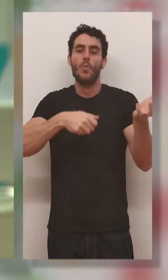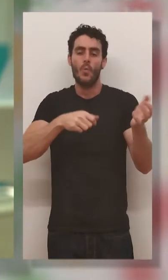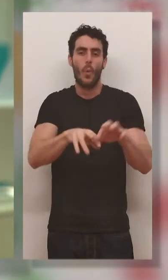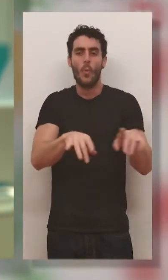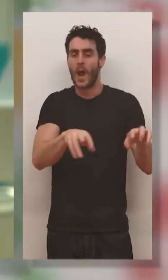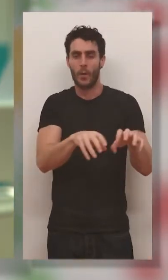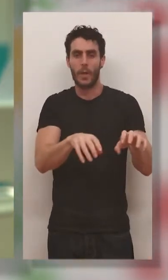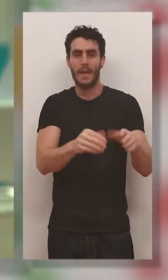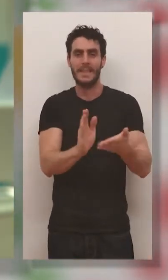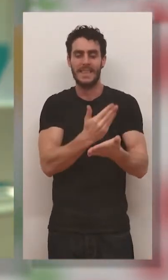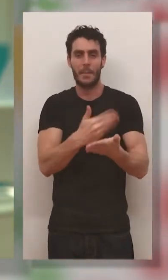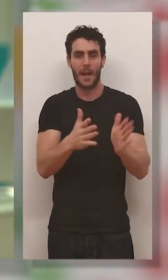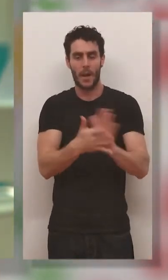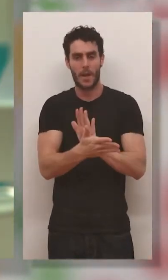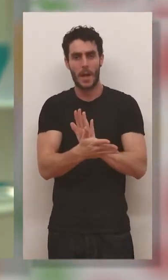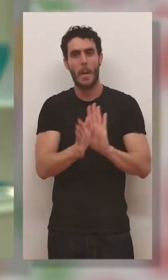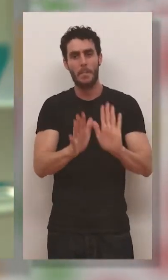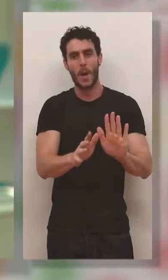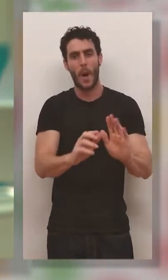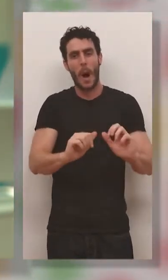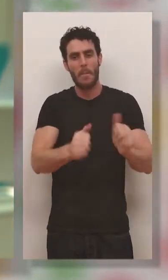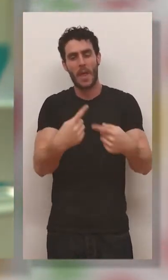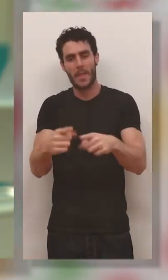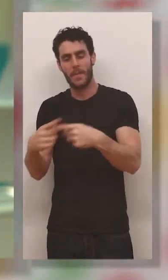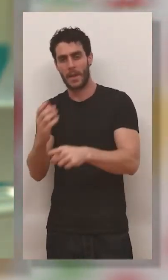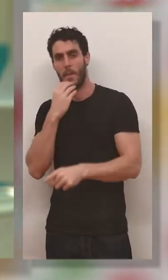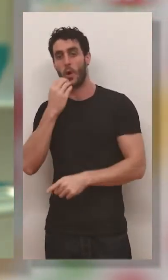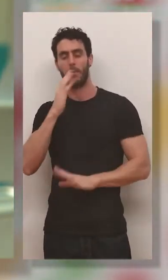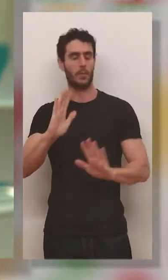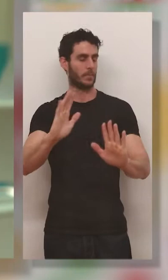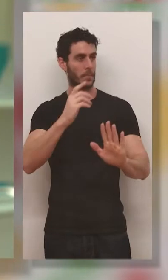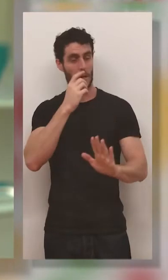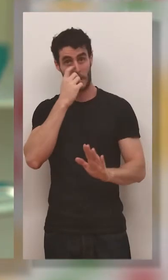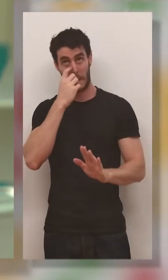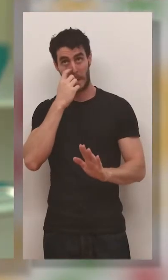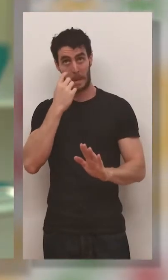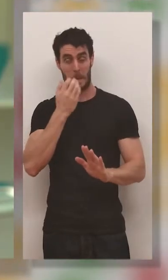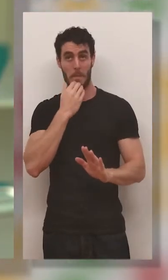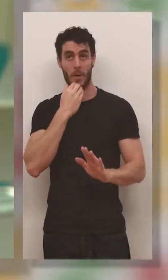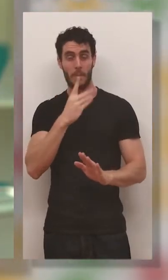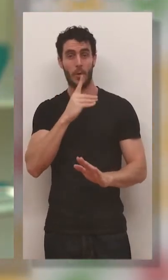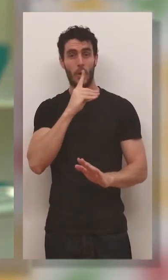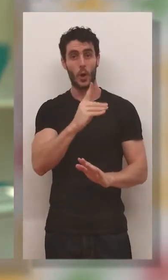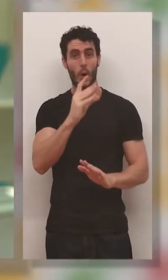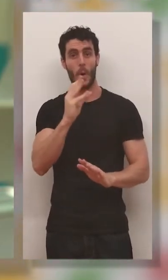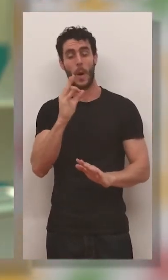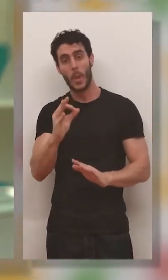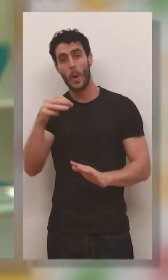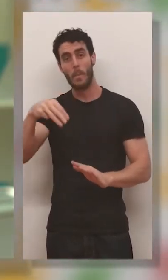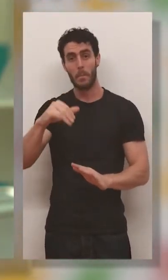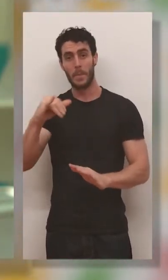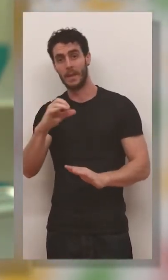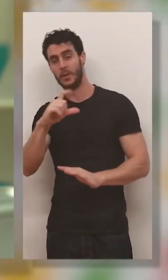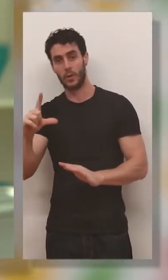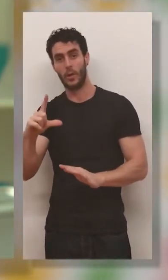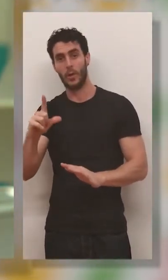no empezando siempre por las mismas notas. Por ejemplo, si es do, mi, sol, tocar